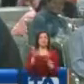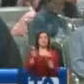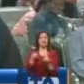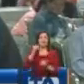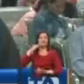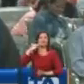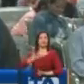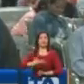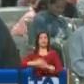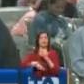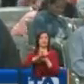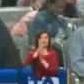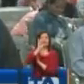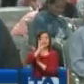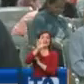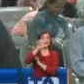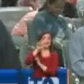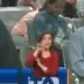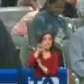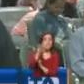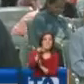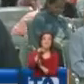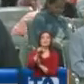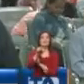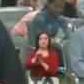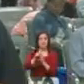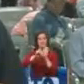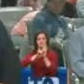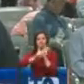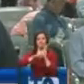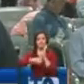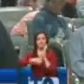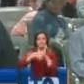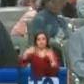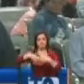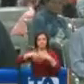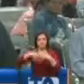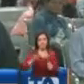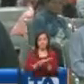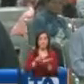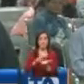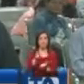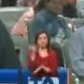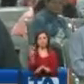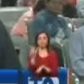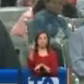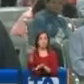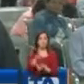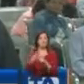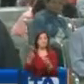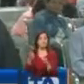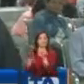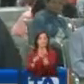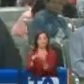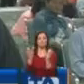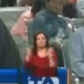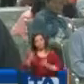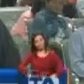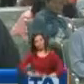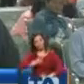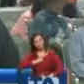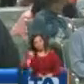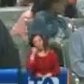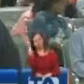hemos generado más de 73 mil documentos justamente de renovación para que el ciudadano pueda generar